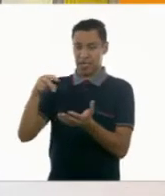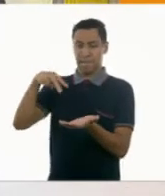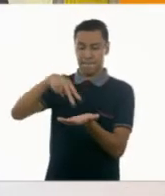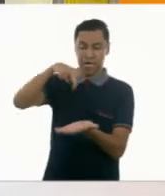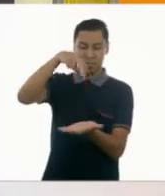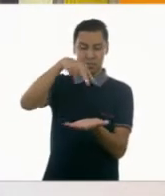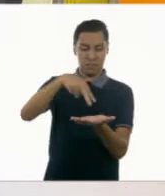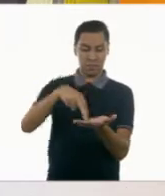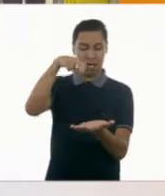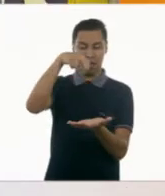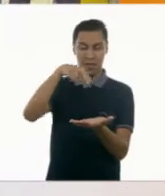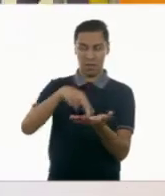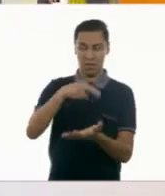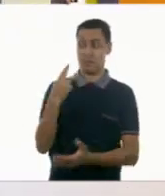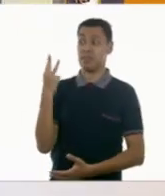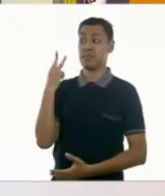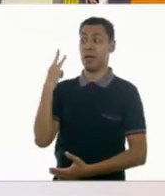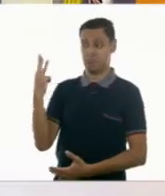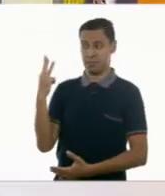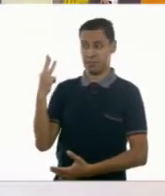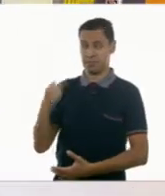en tus piernas. Ok.